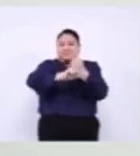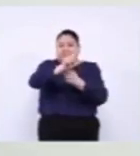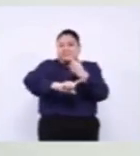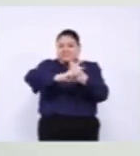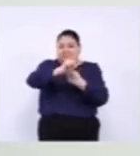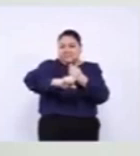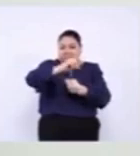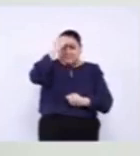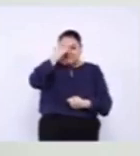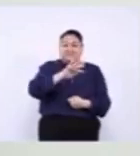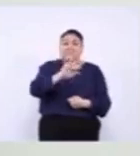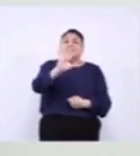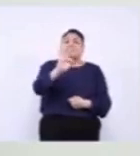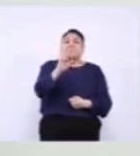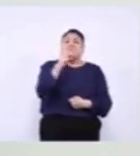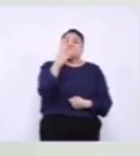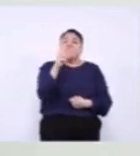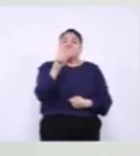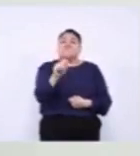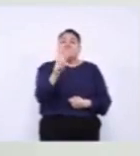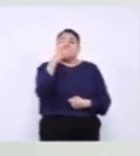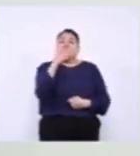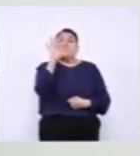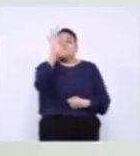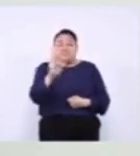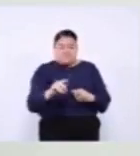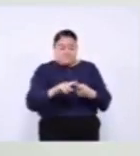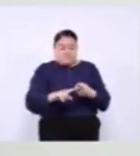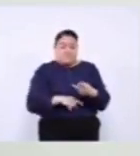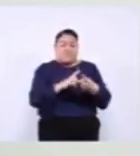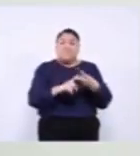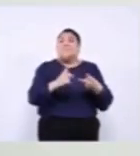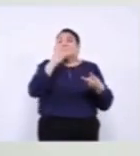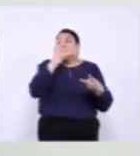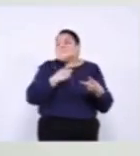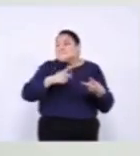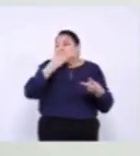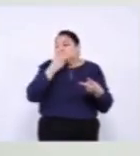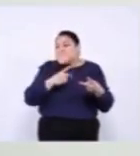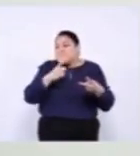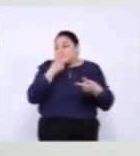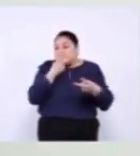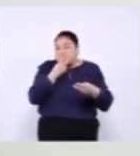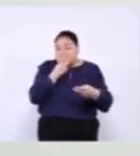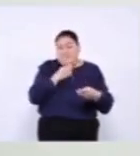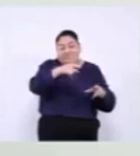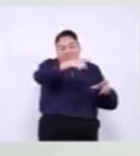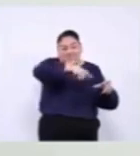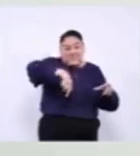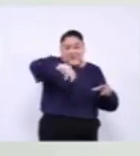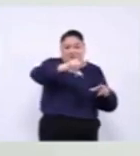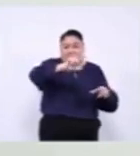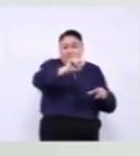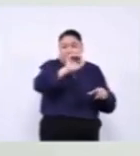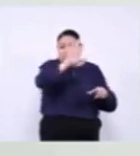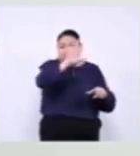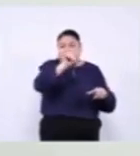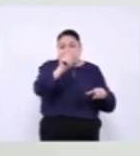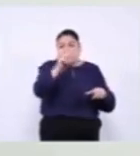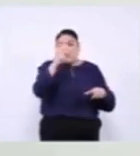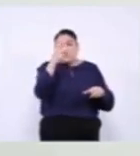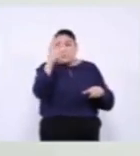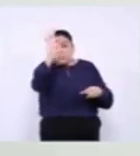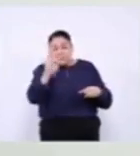de cuarenta y tres punto tres por ciento la diabetes con un porcentaje de 25.6% y